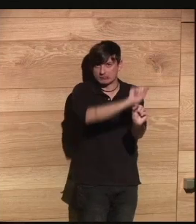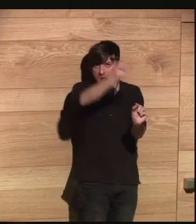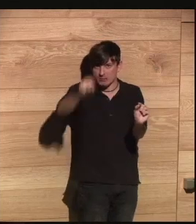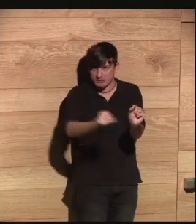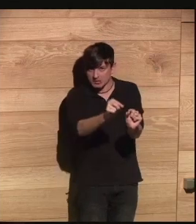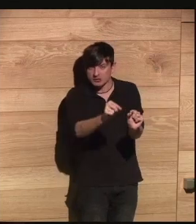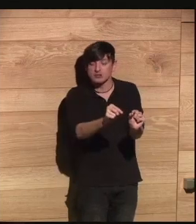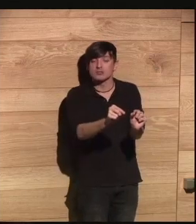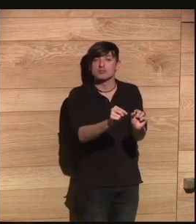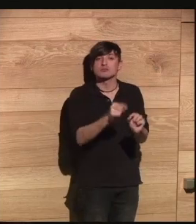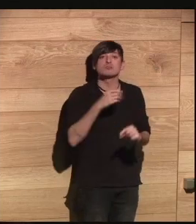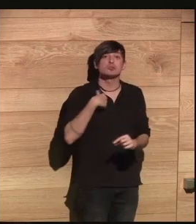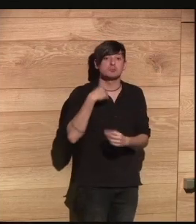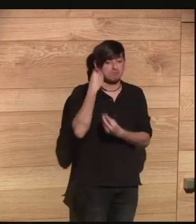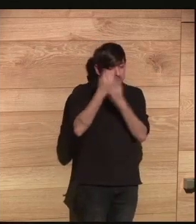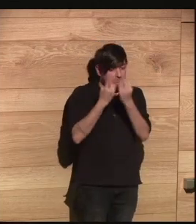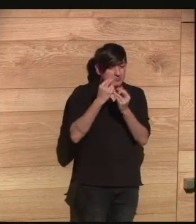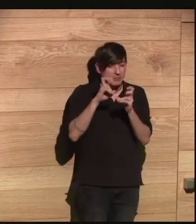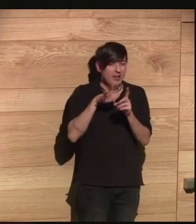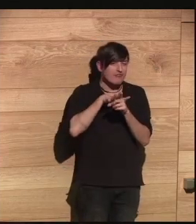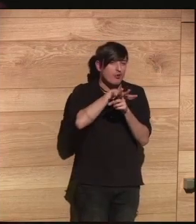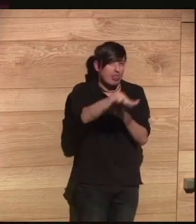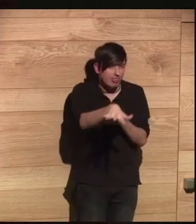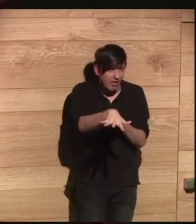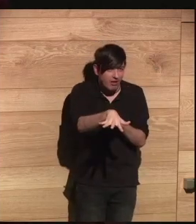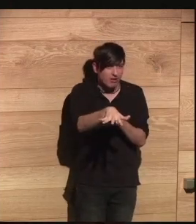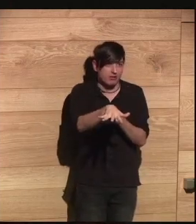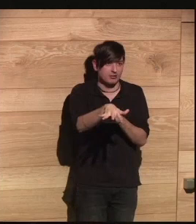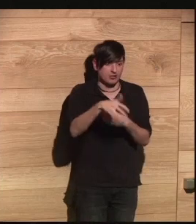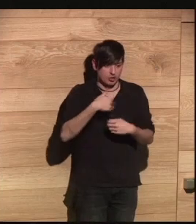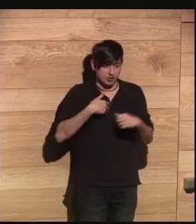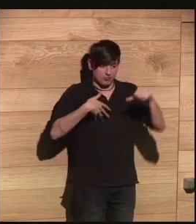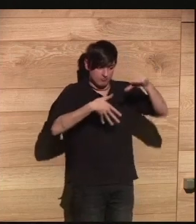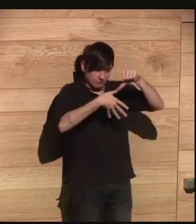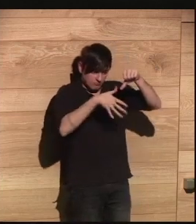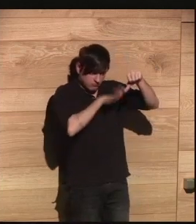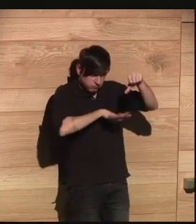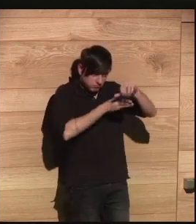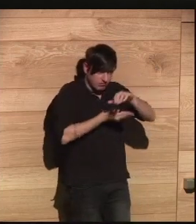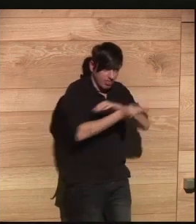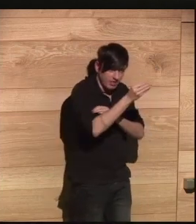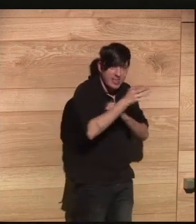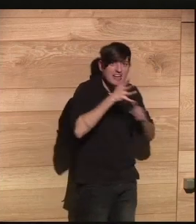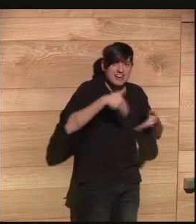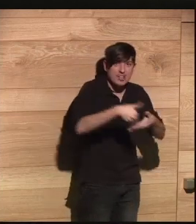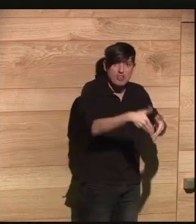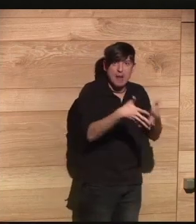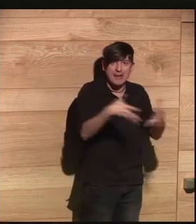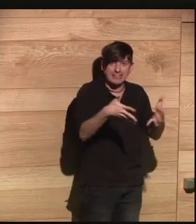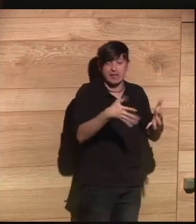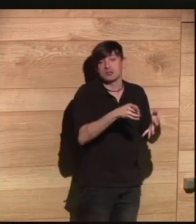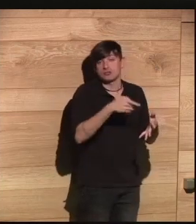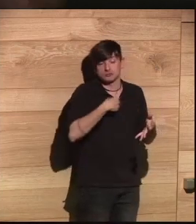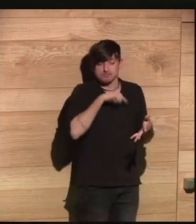orígenes. Me preguntaba sobre las influencias, ¿no? Si yo como sudamericano, como del Río de la Plata, siento